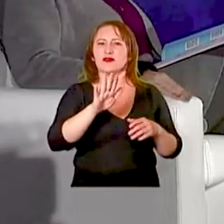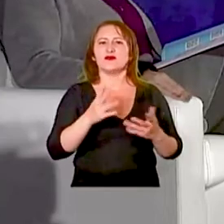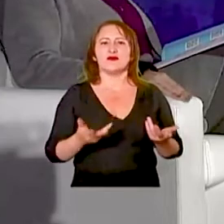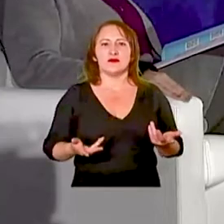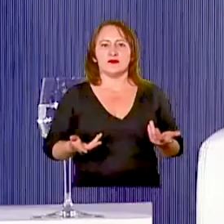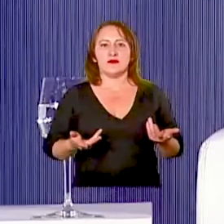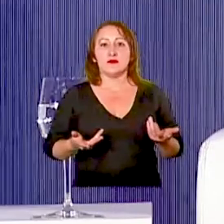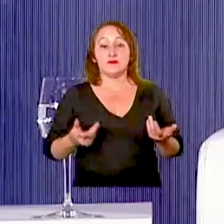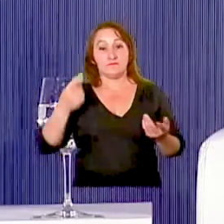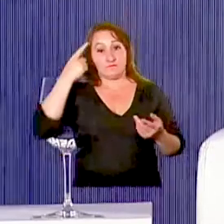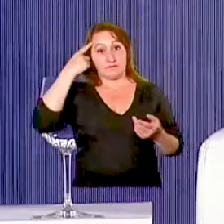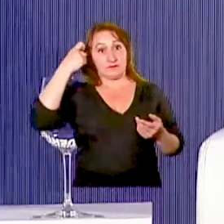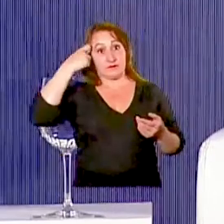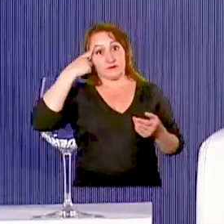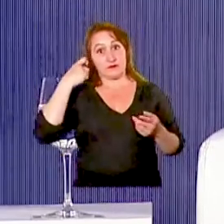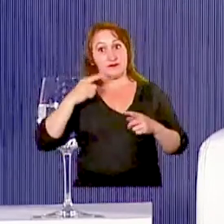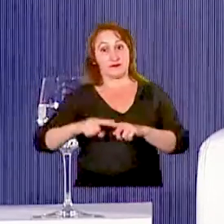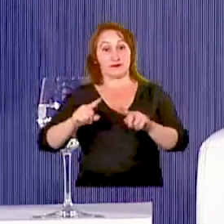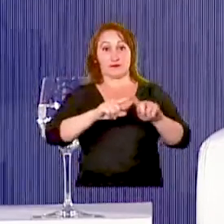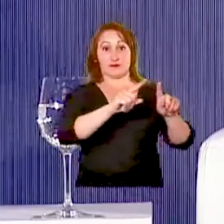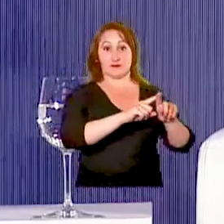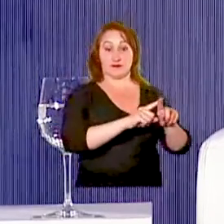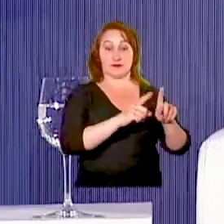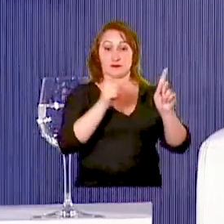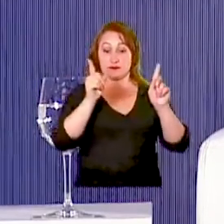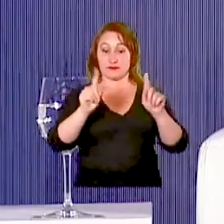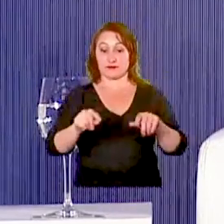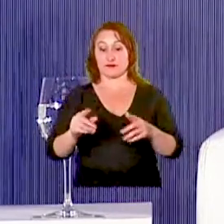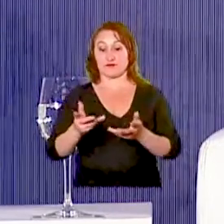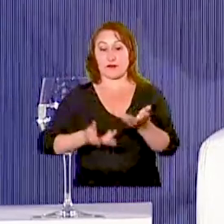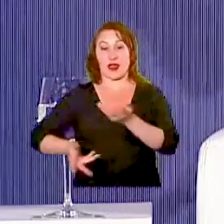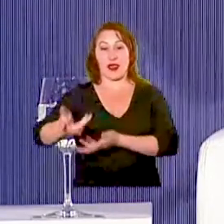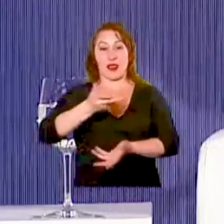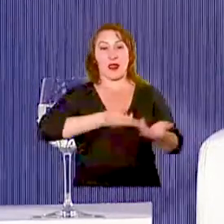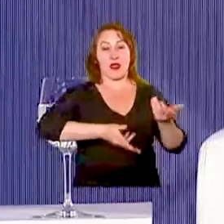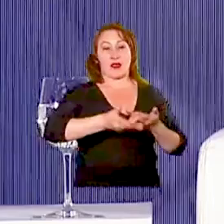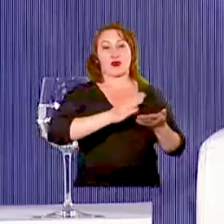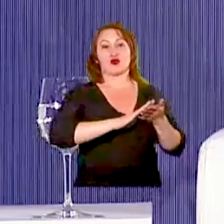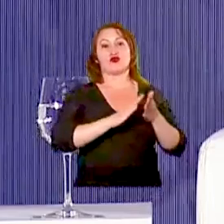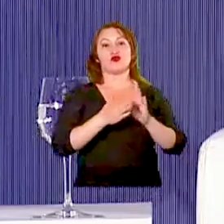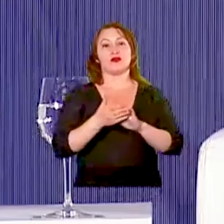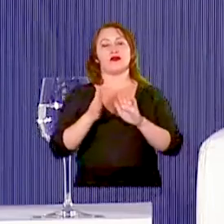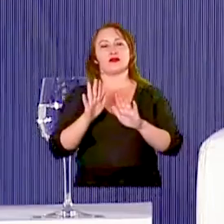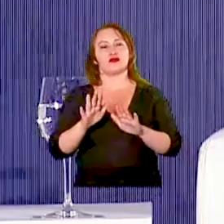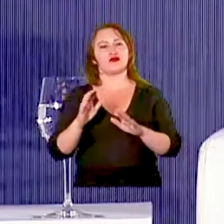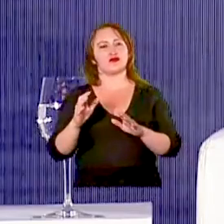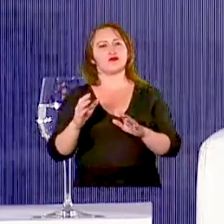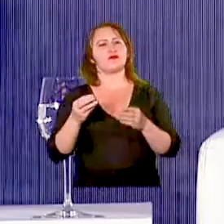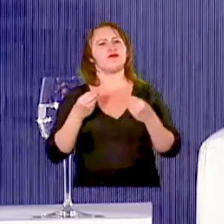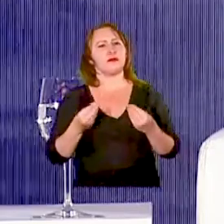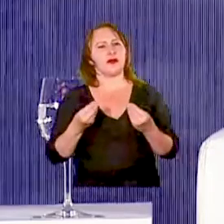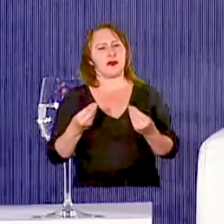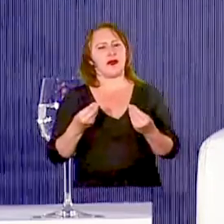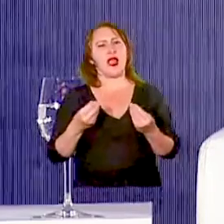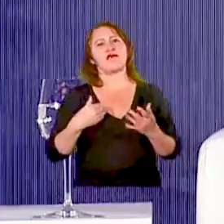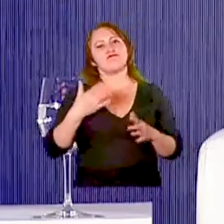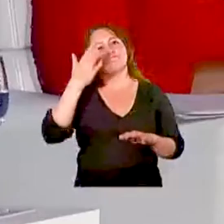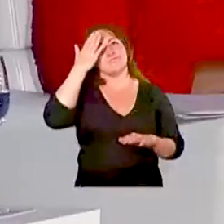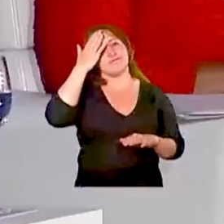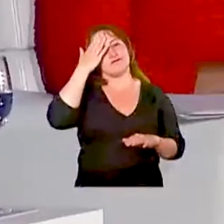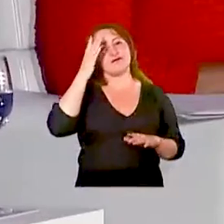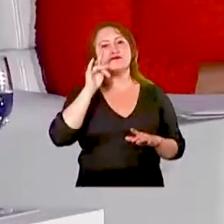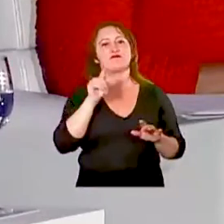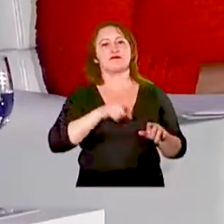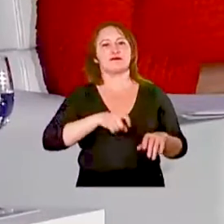cuáles son los desafíos que enfrentan y también poder interactuar con las comunidades de manera tal que podamos saber cuáles son